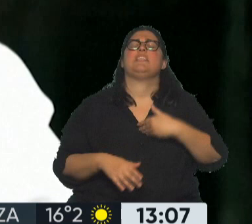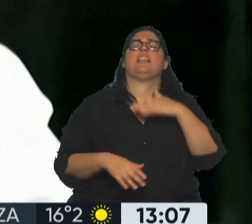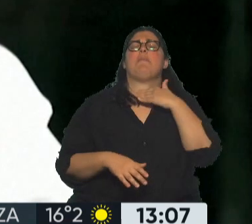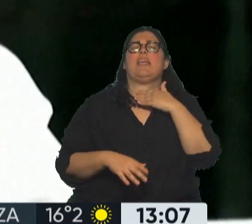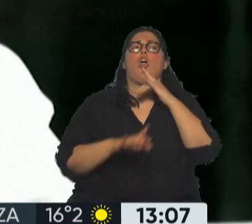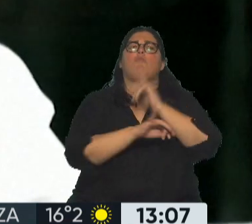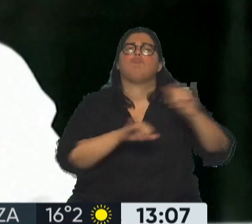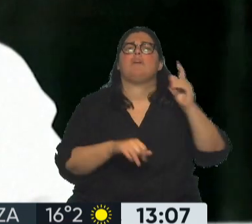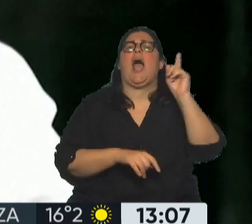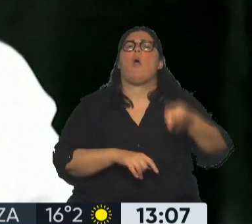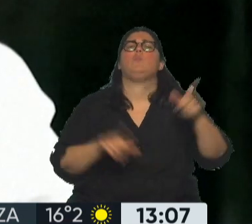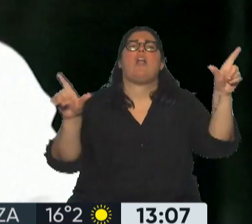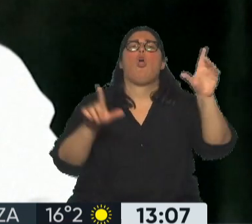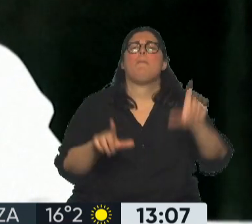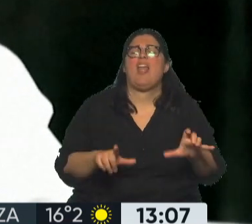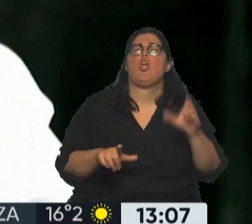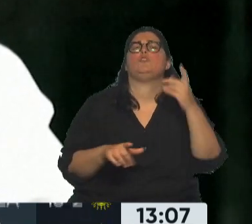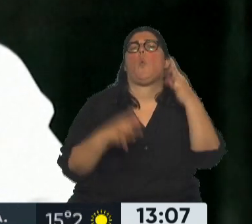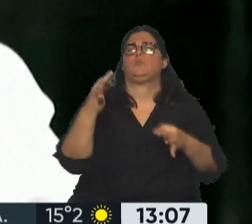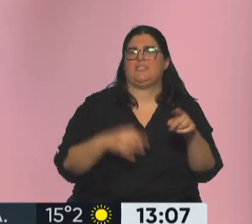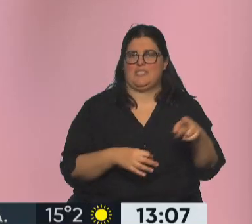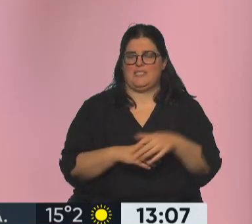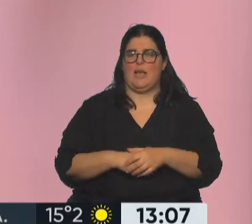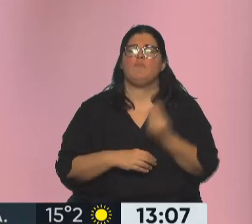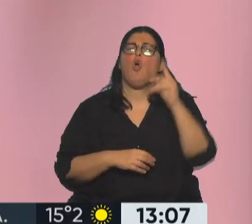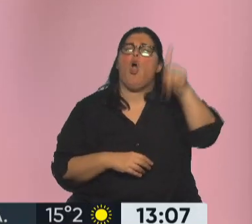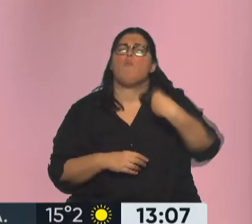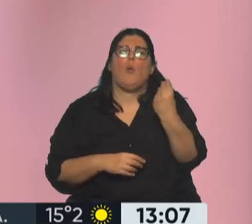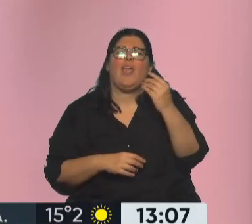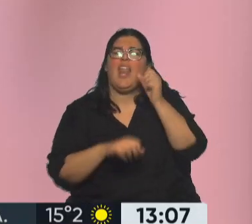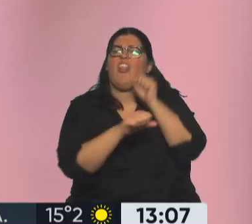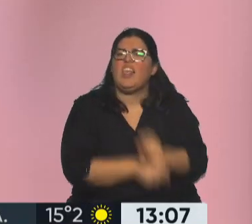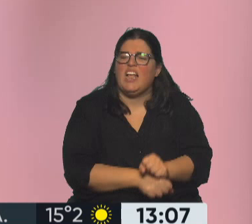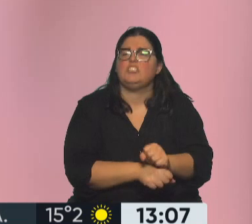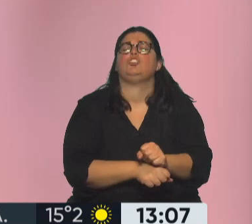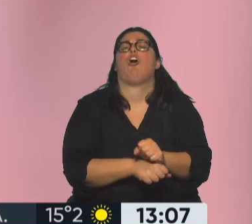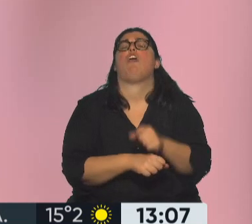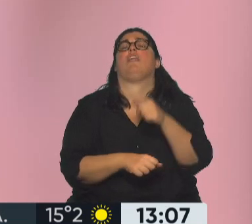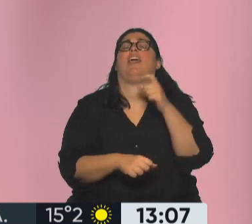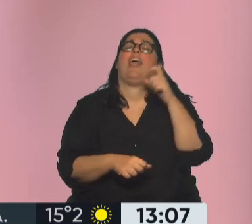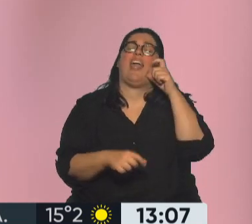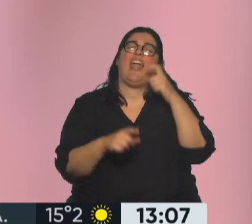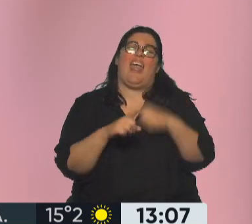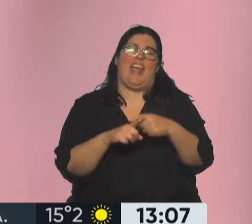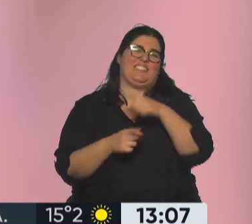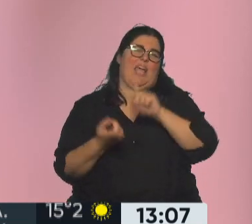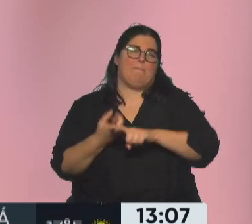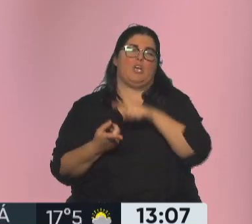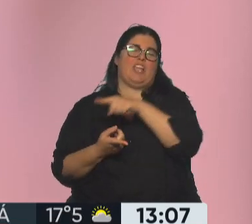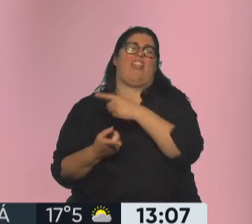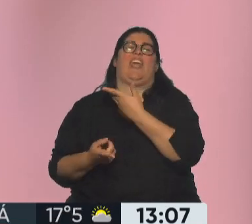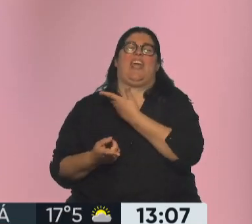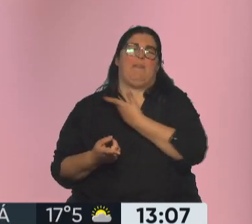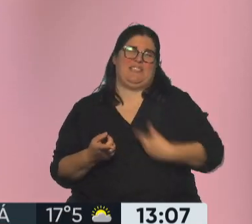La investigación a Nicolás Petro se inició luego de una denuncia de la ex esposa del hijo del presidente colombiano, también arrestada, sobre